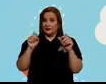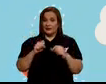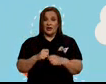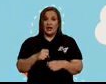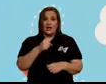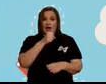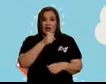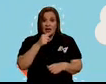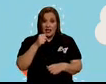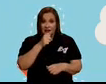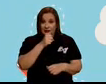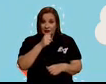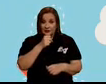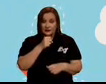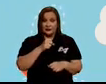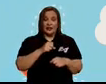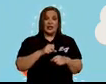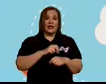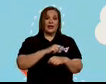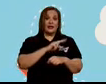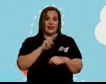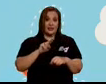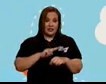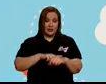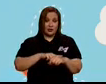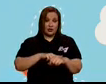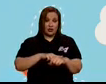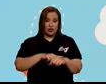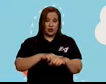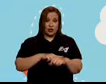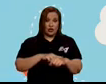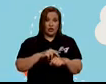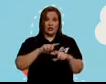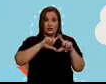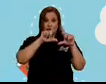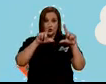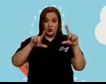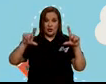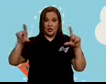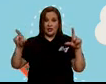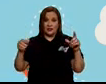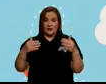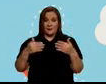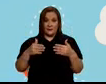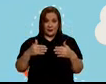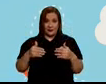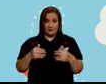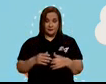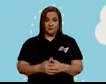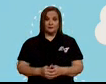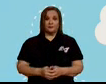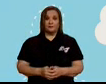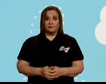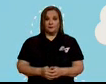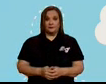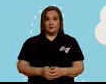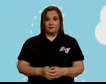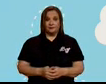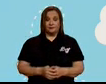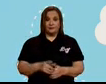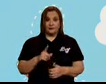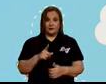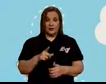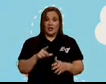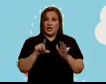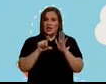difundir la letra y música del himno nacional. Aquí también tenemos entonces el fundamento